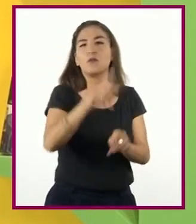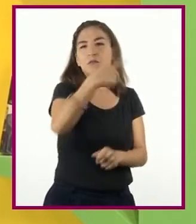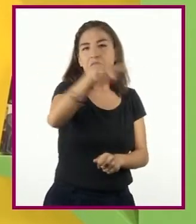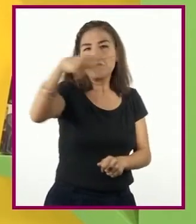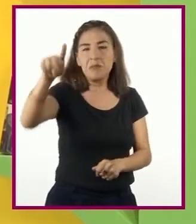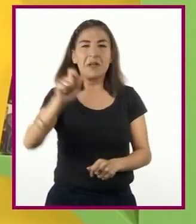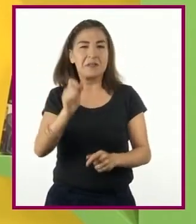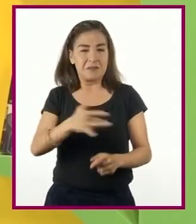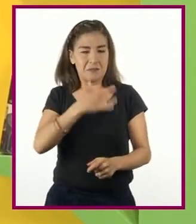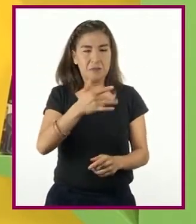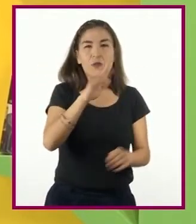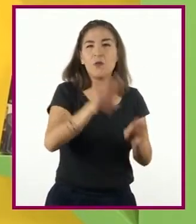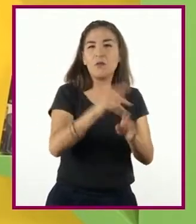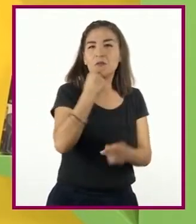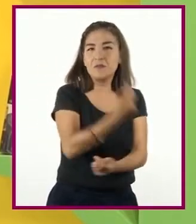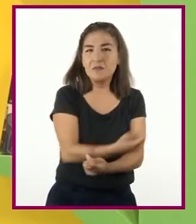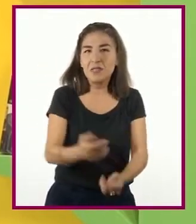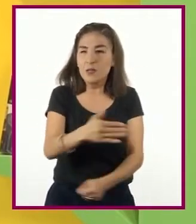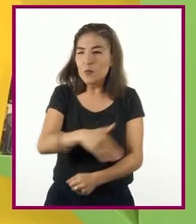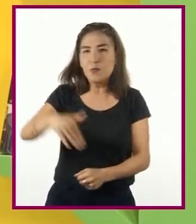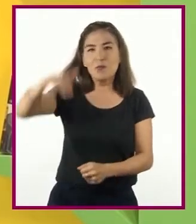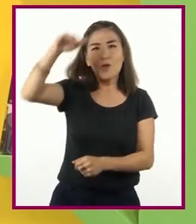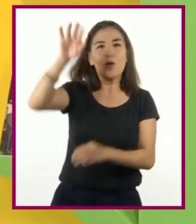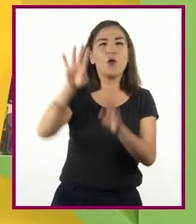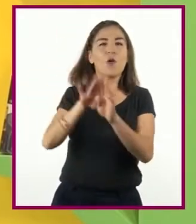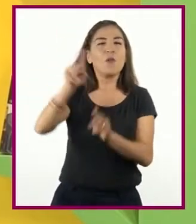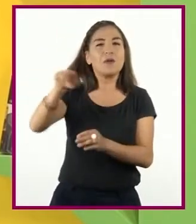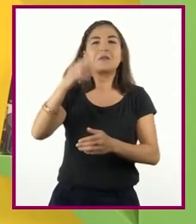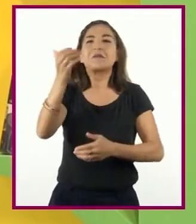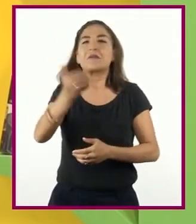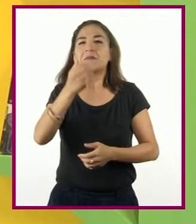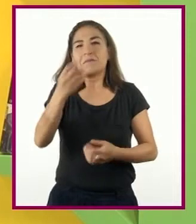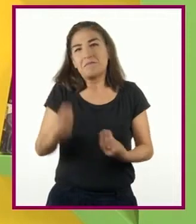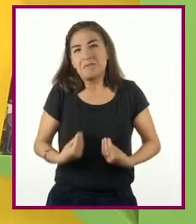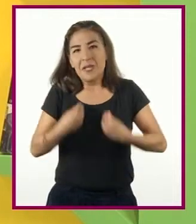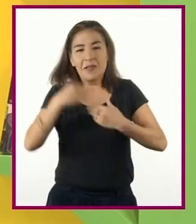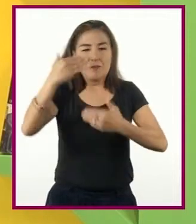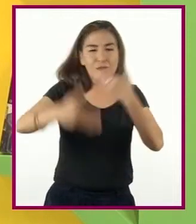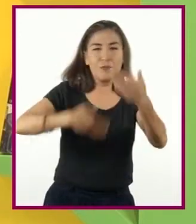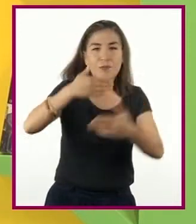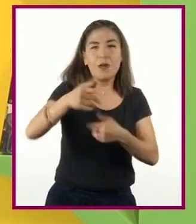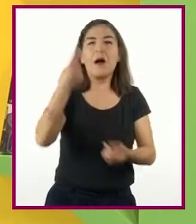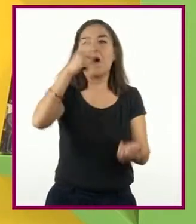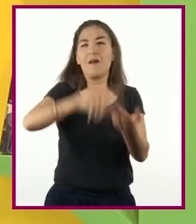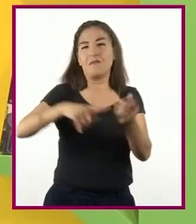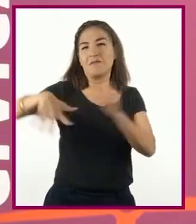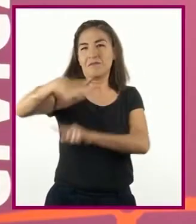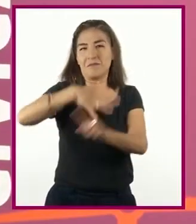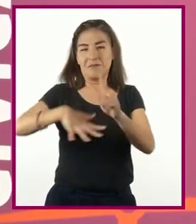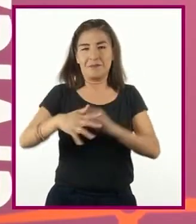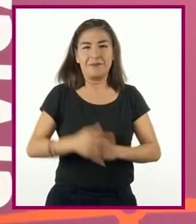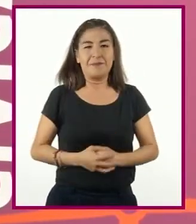las personas que le rodean y las condiciones y situaciones que prevalecen en sus entornos.